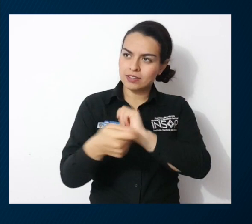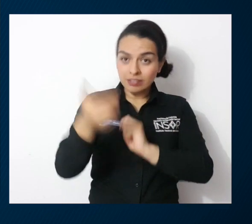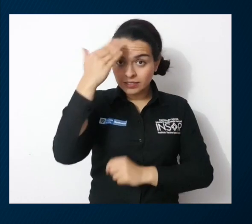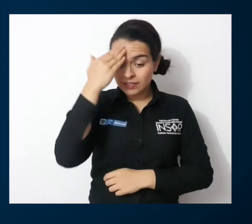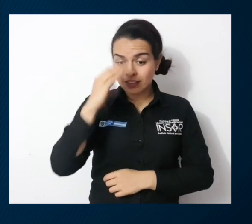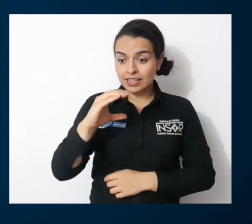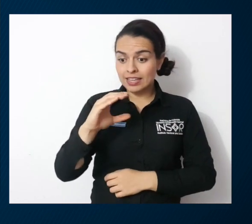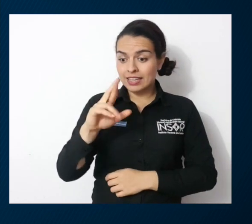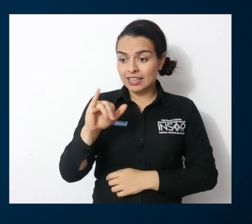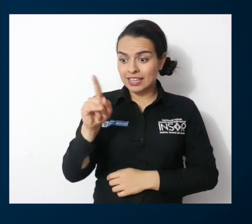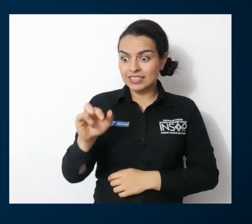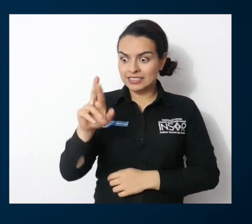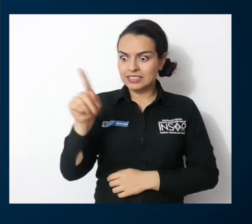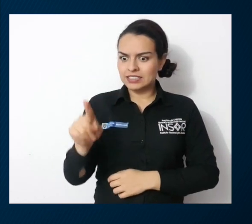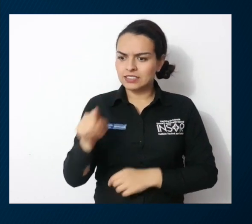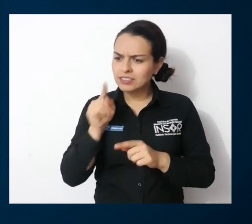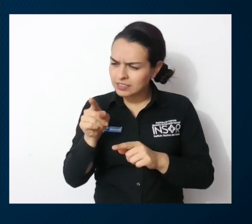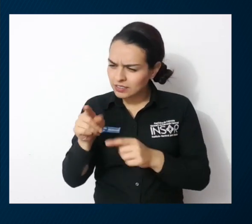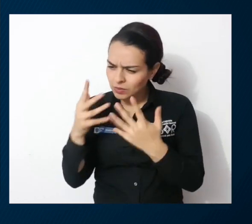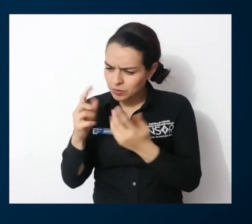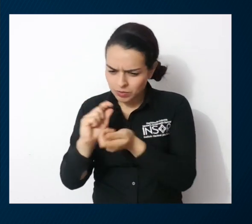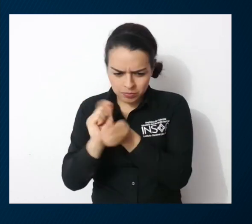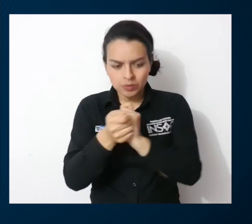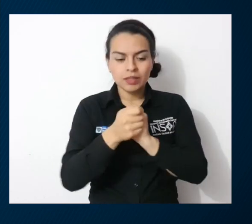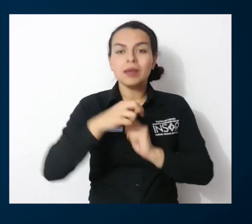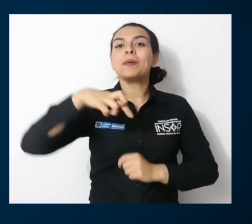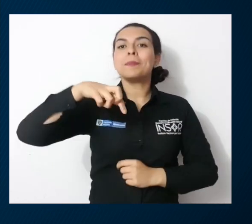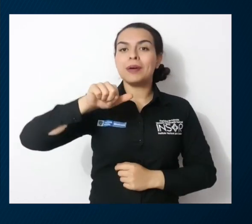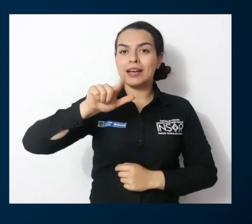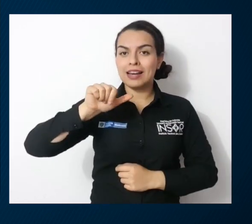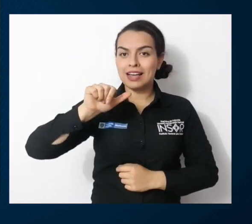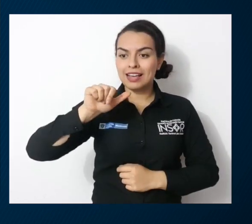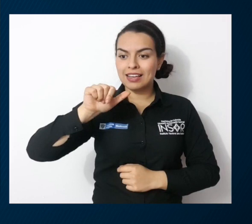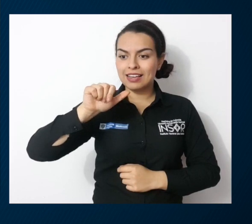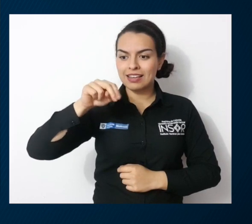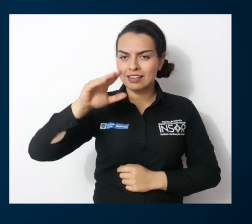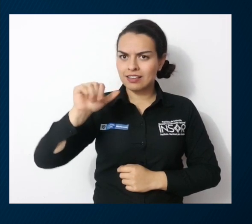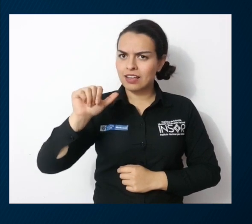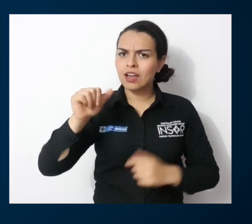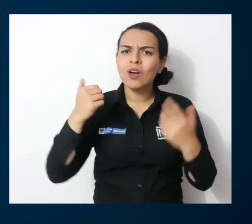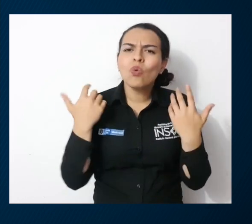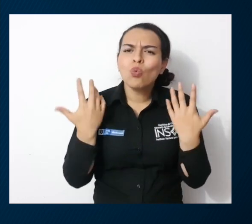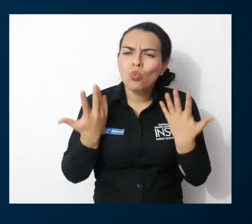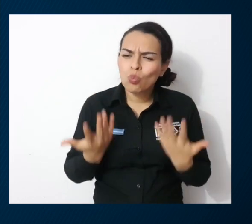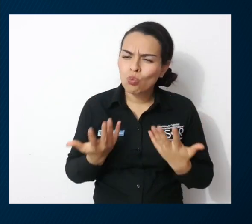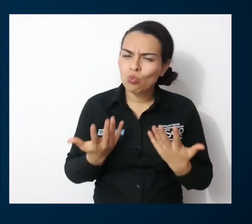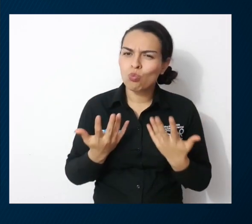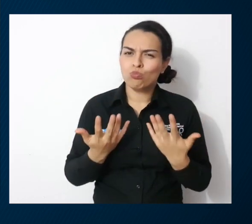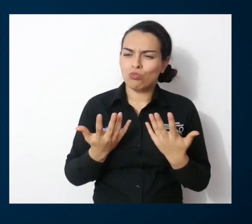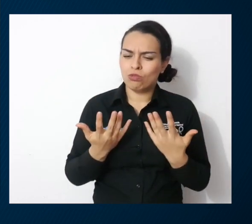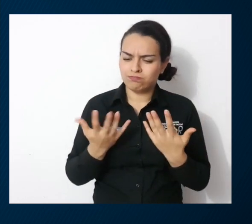palanca que al mover un punto o al forzar algo